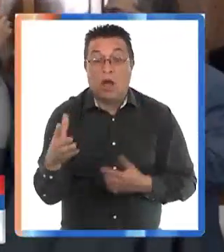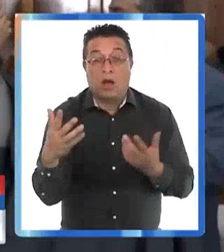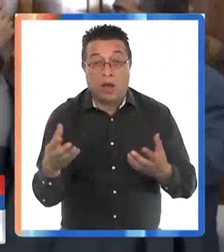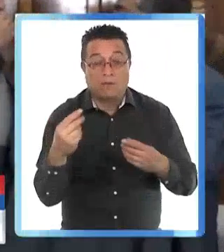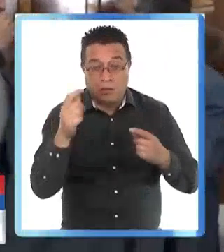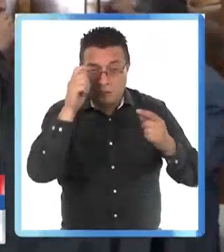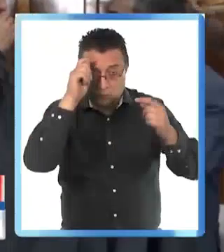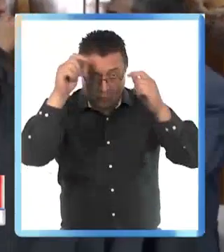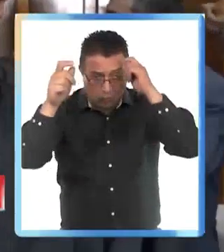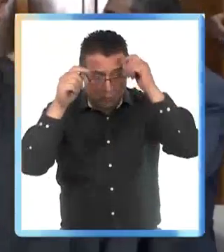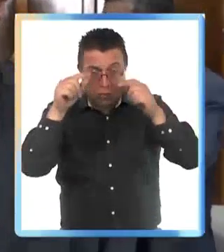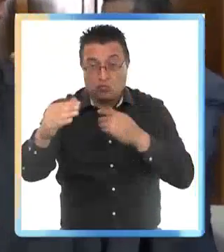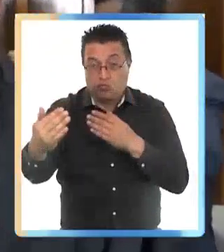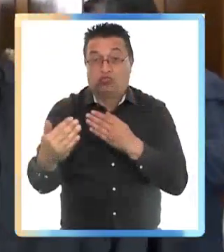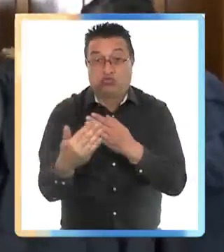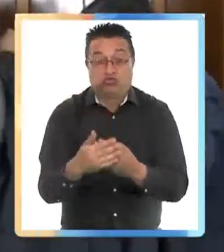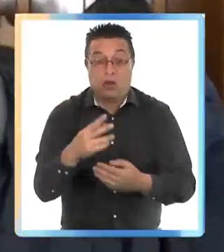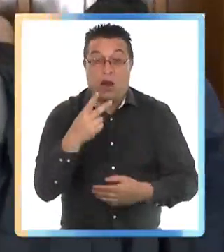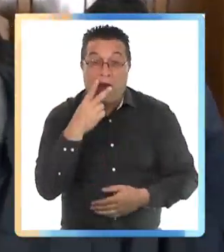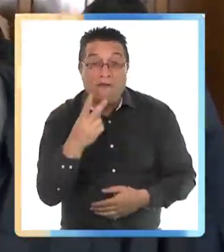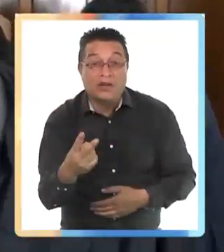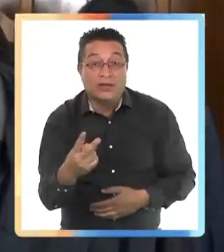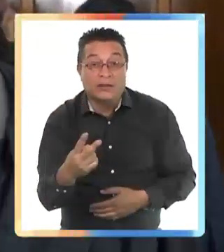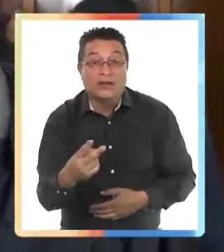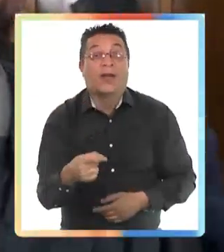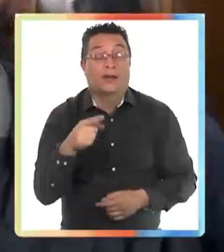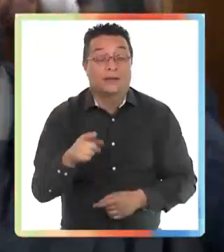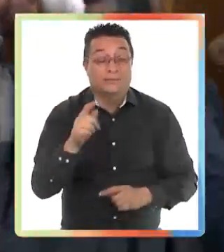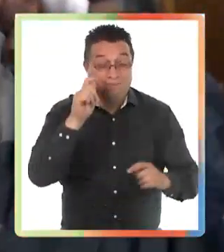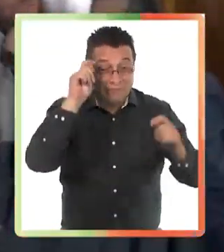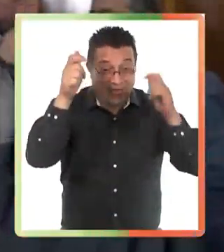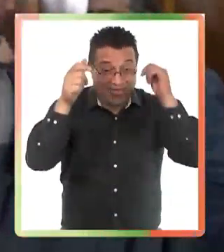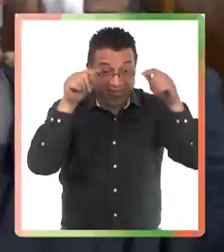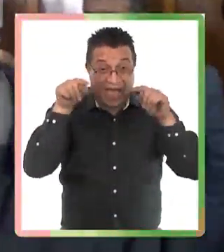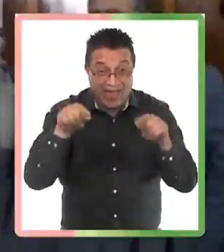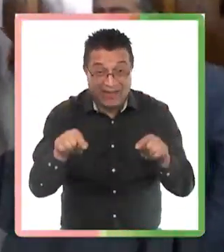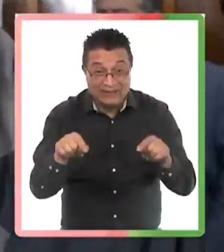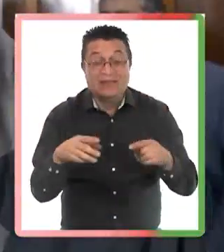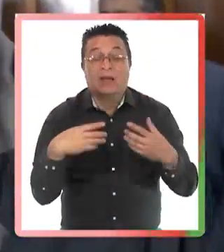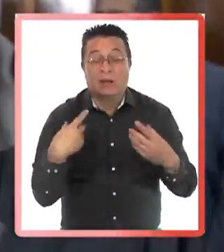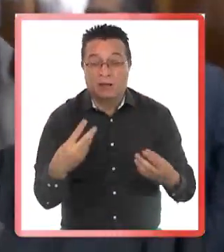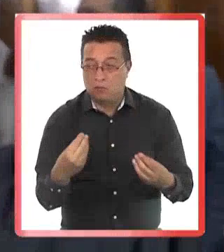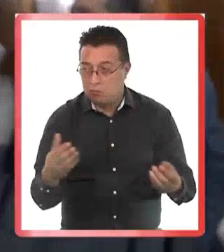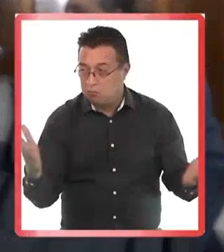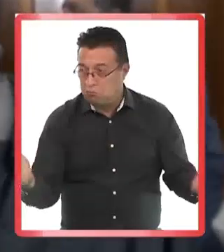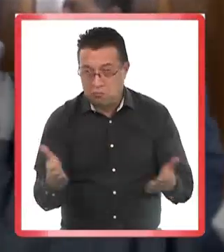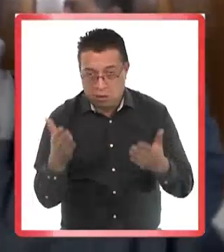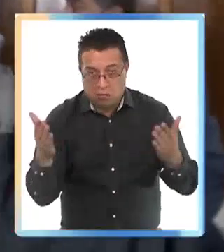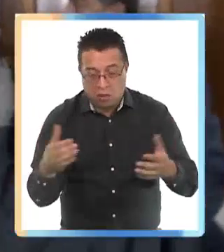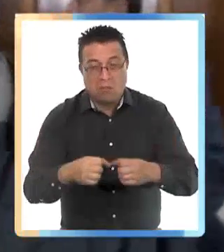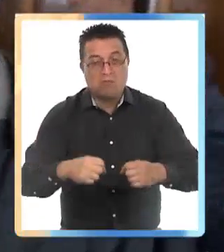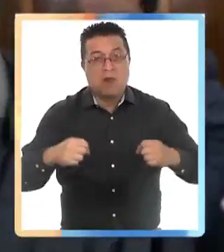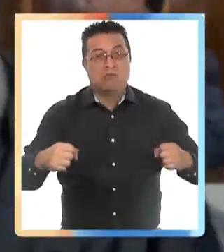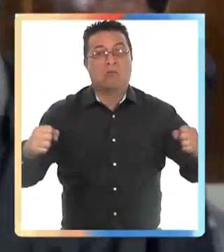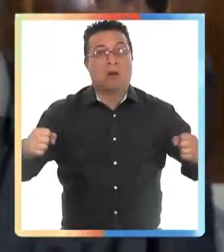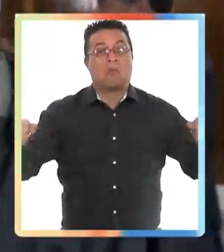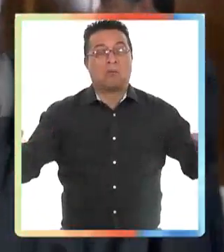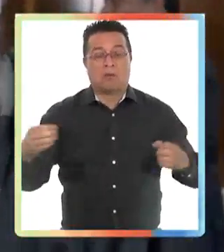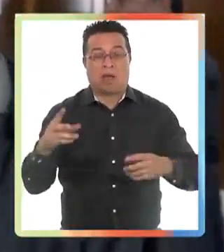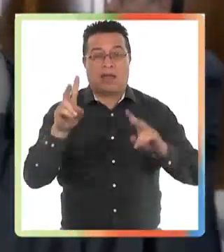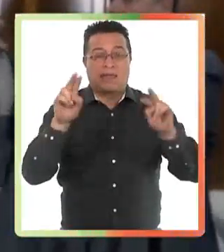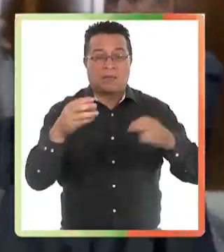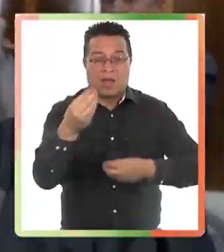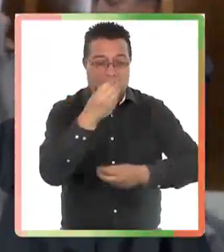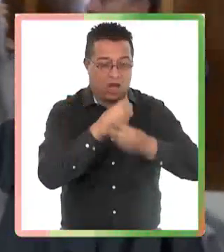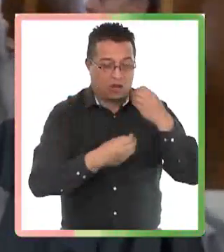instante y viene la creatividad en los próximos días. Por lo tanto, esta iniciativa va haciendo que la ciudad se vaya